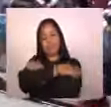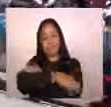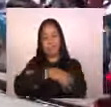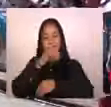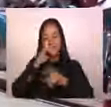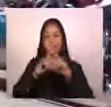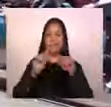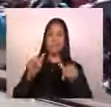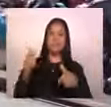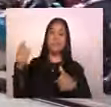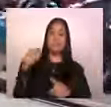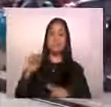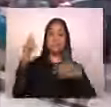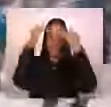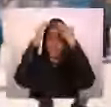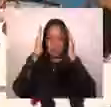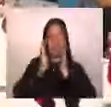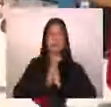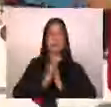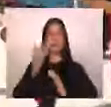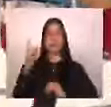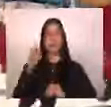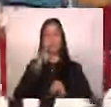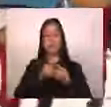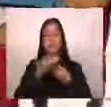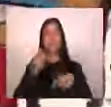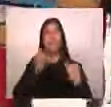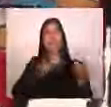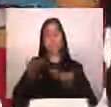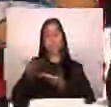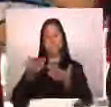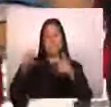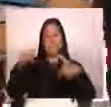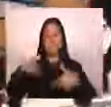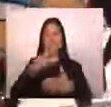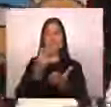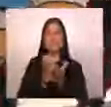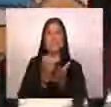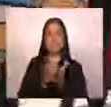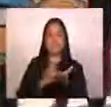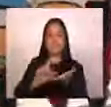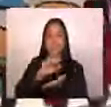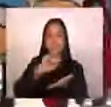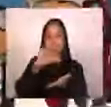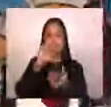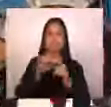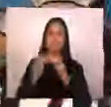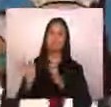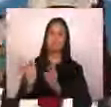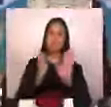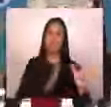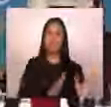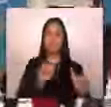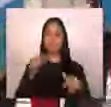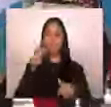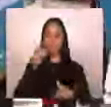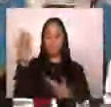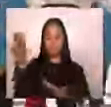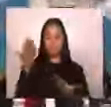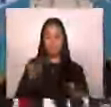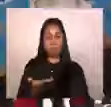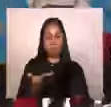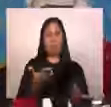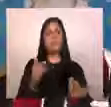Cariñoso también a las hermanas de María que atienden este centro educativo. Continuamos y damos